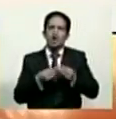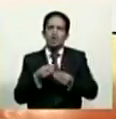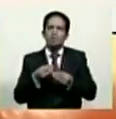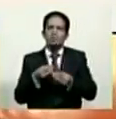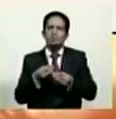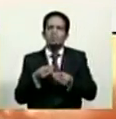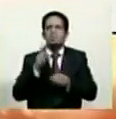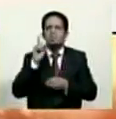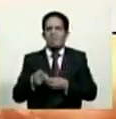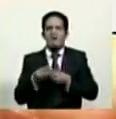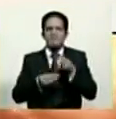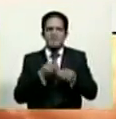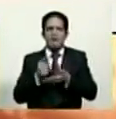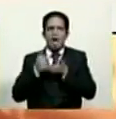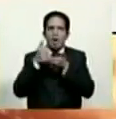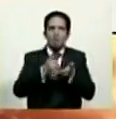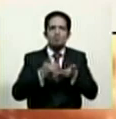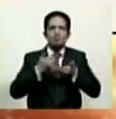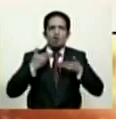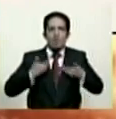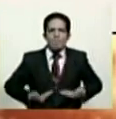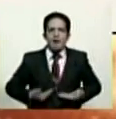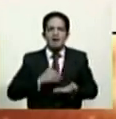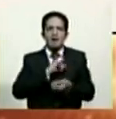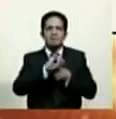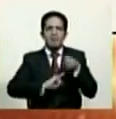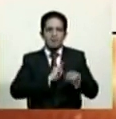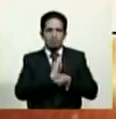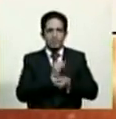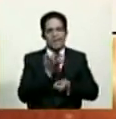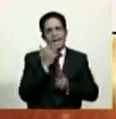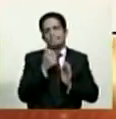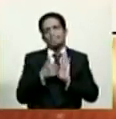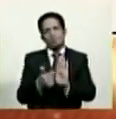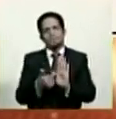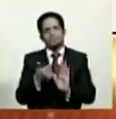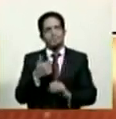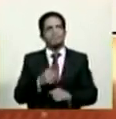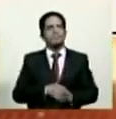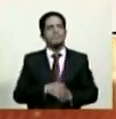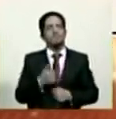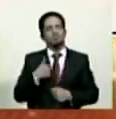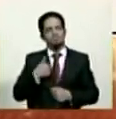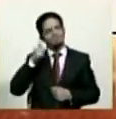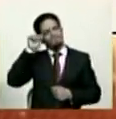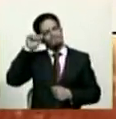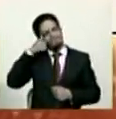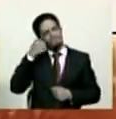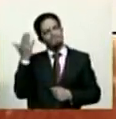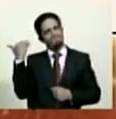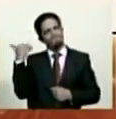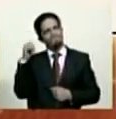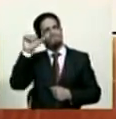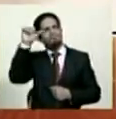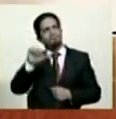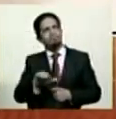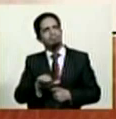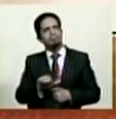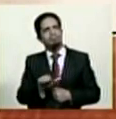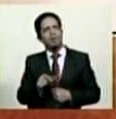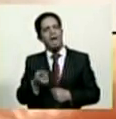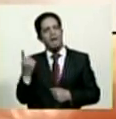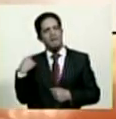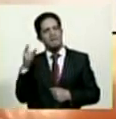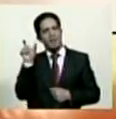humanitaria internacional? Dimos ejemplos muy claros. Yo quiero retomar algunos datos que dio ayer el presidente a